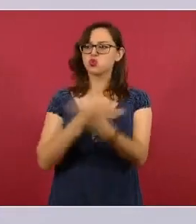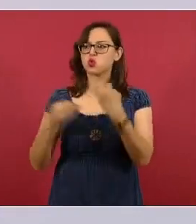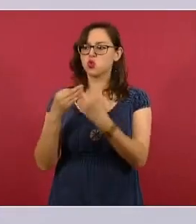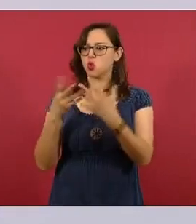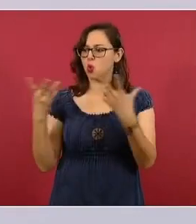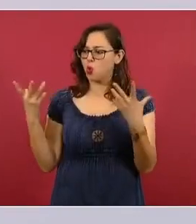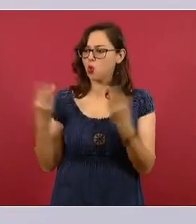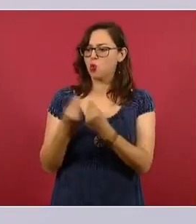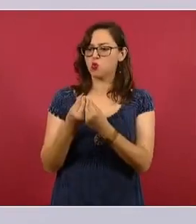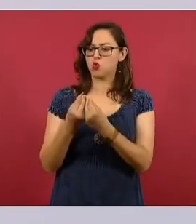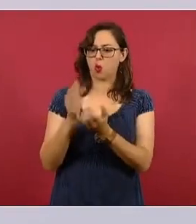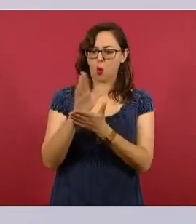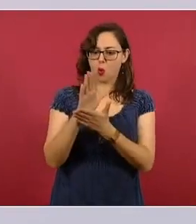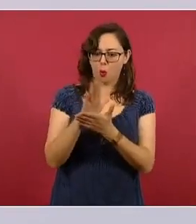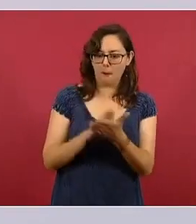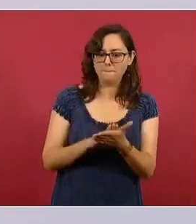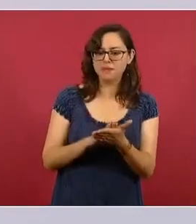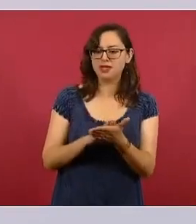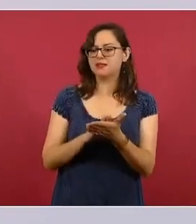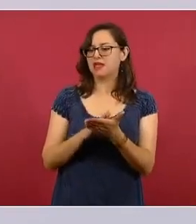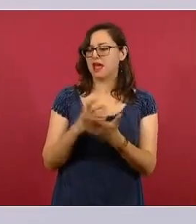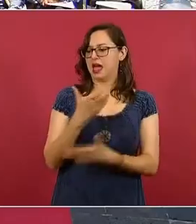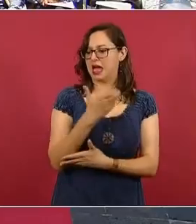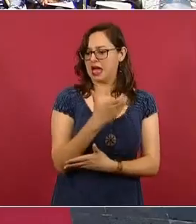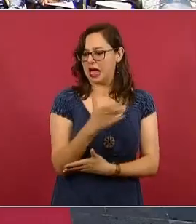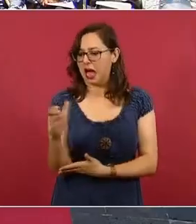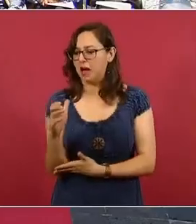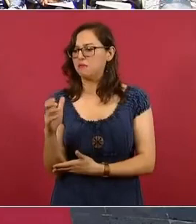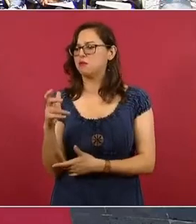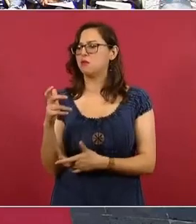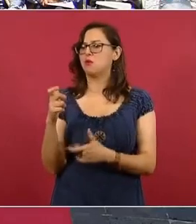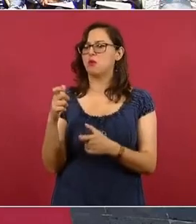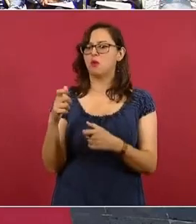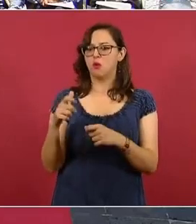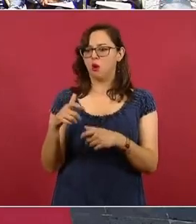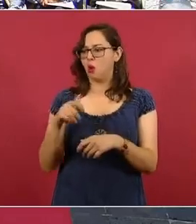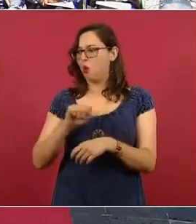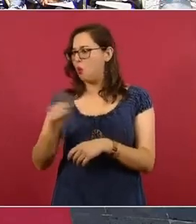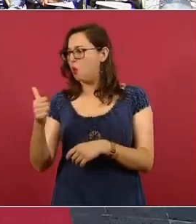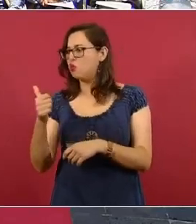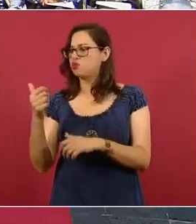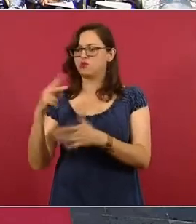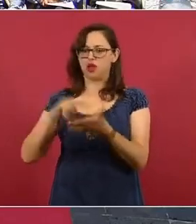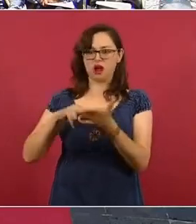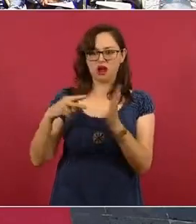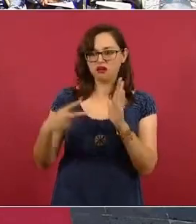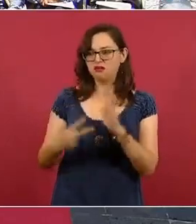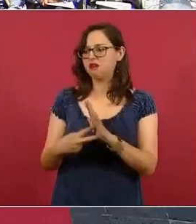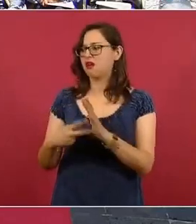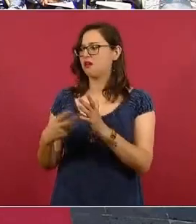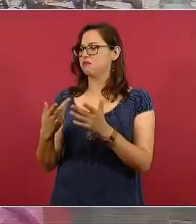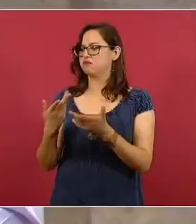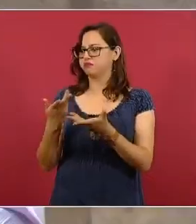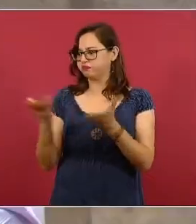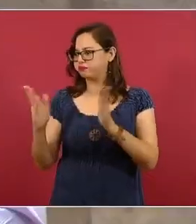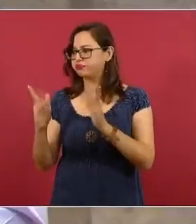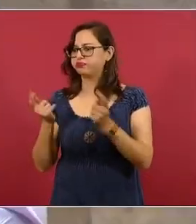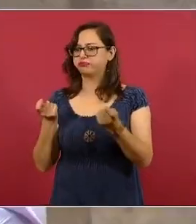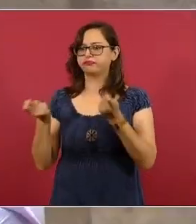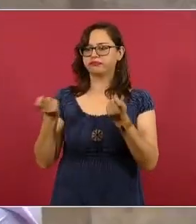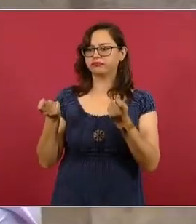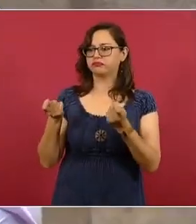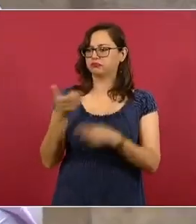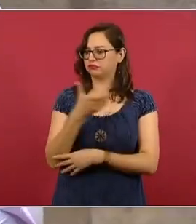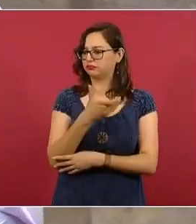y a ustedes, ingenieros agrónomos, extensionistas, a todas las instituciones, para a su